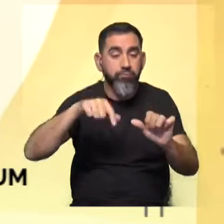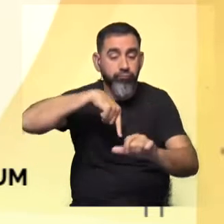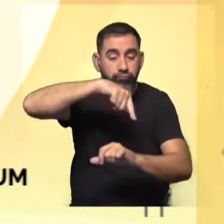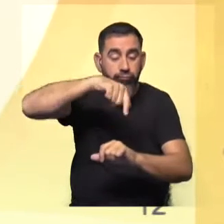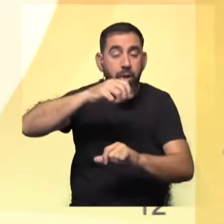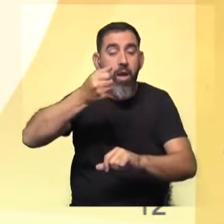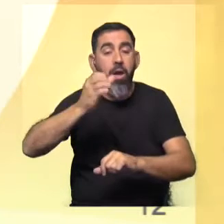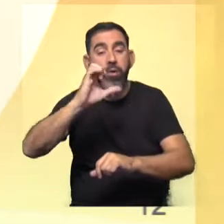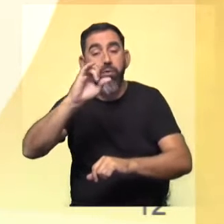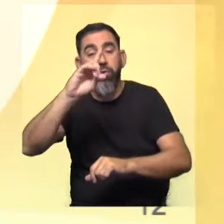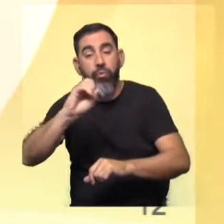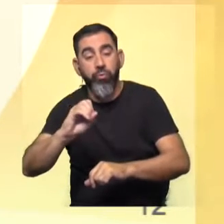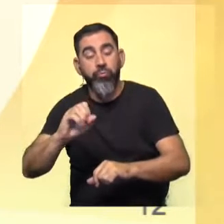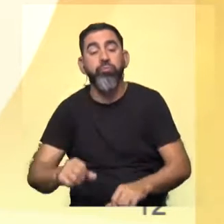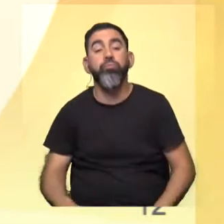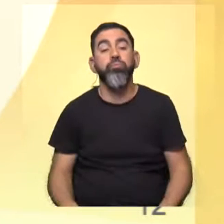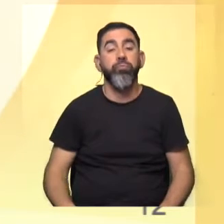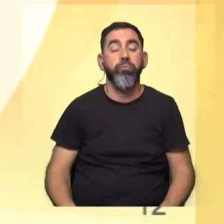ácida y la precipitación.